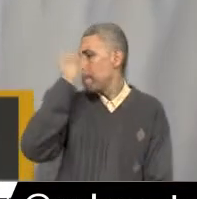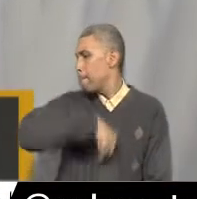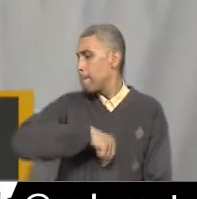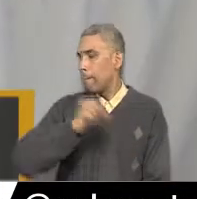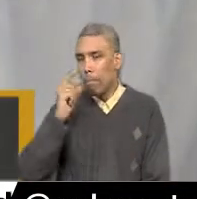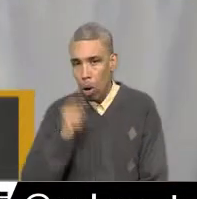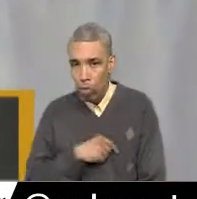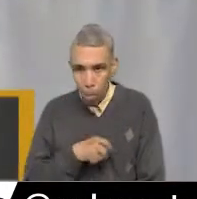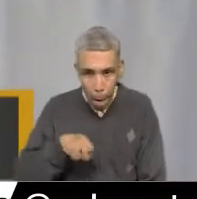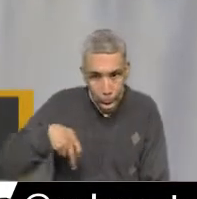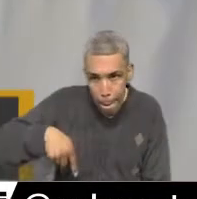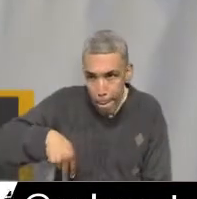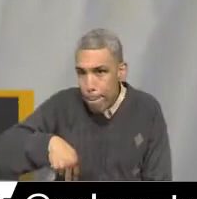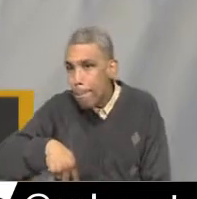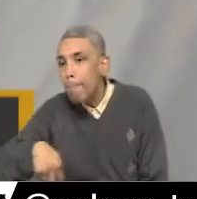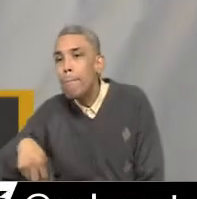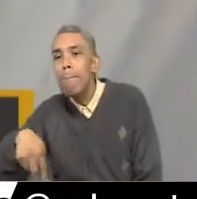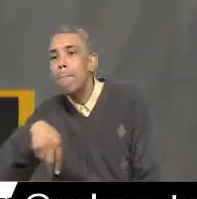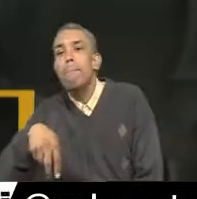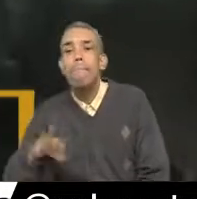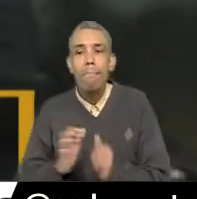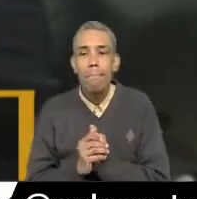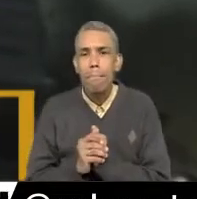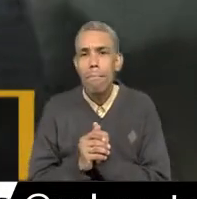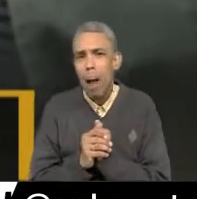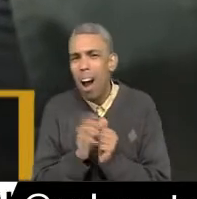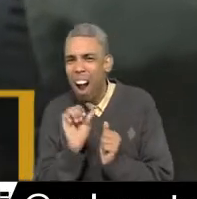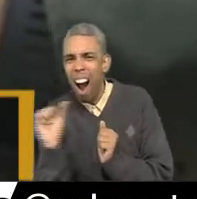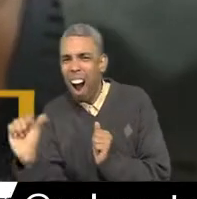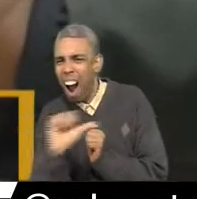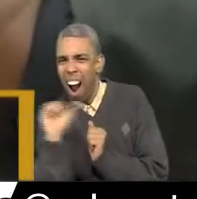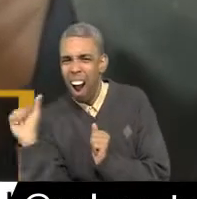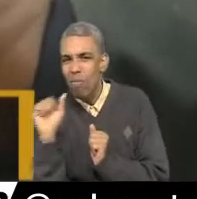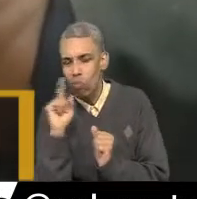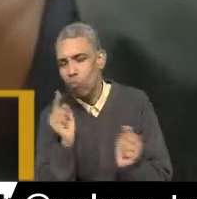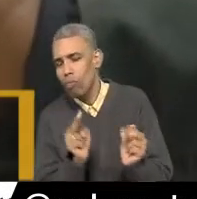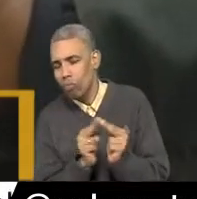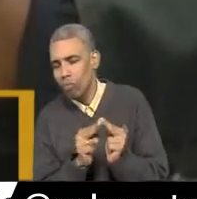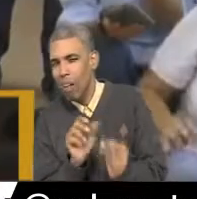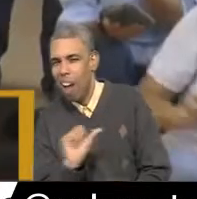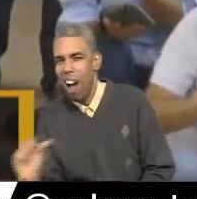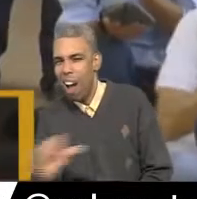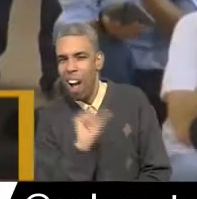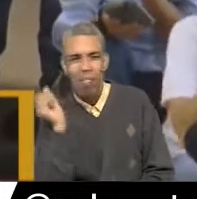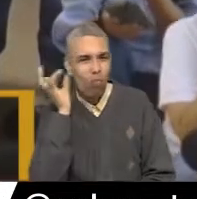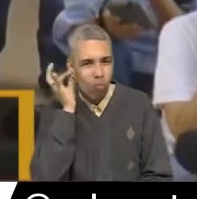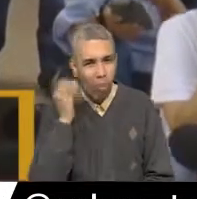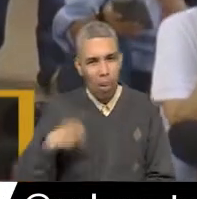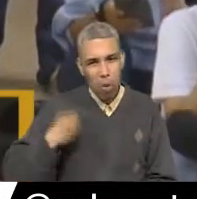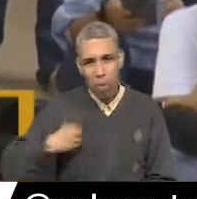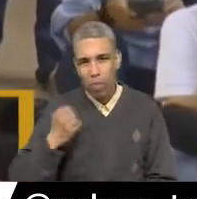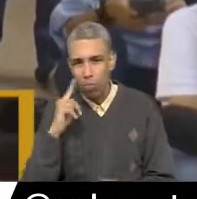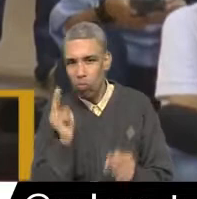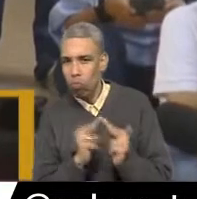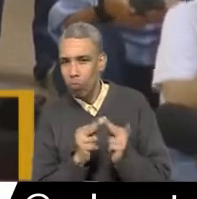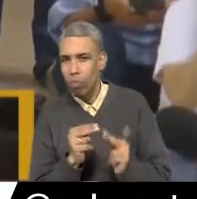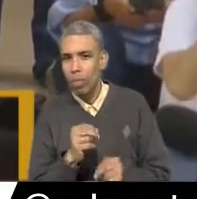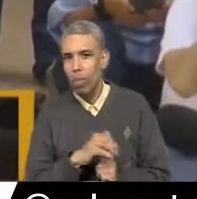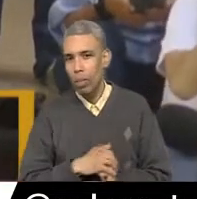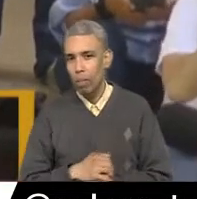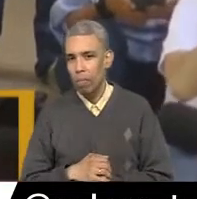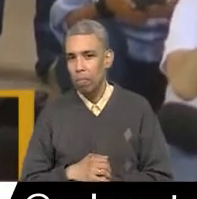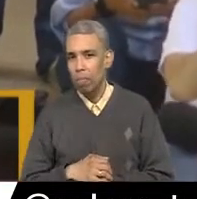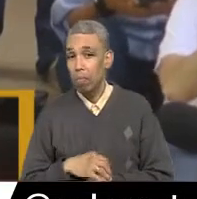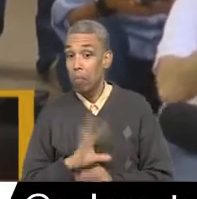la casa? No, allá estaban unas peladas en la casa, que son conocidas. Entonces, fue a parar por allá a otro